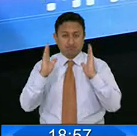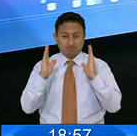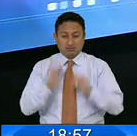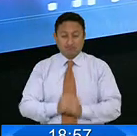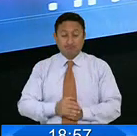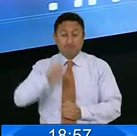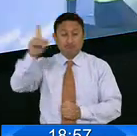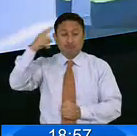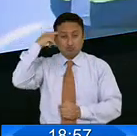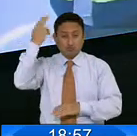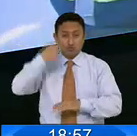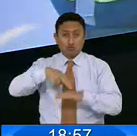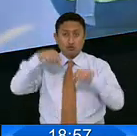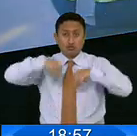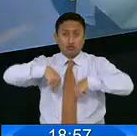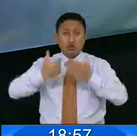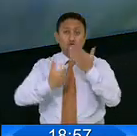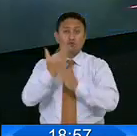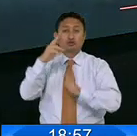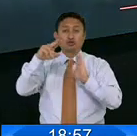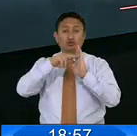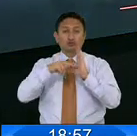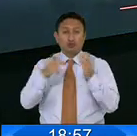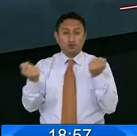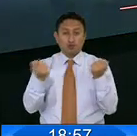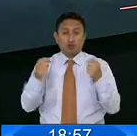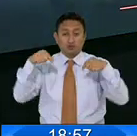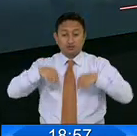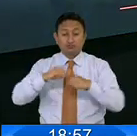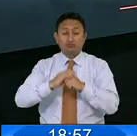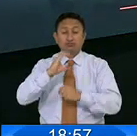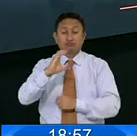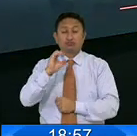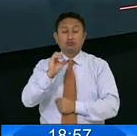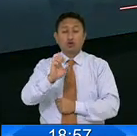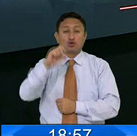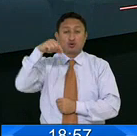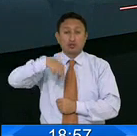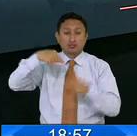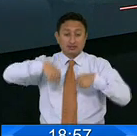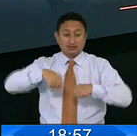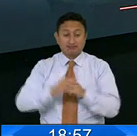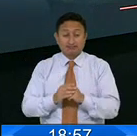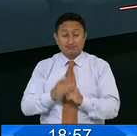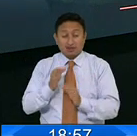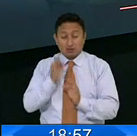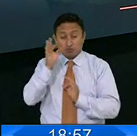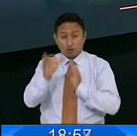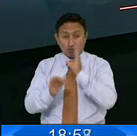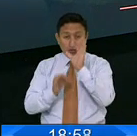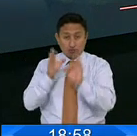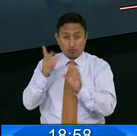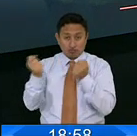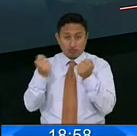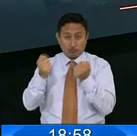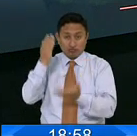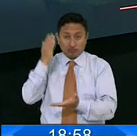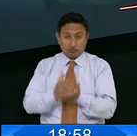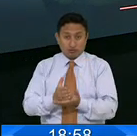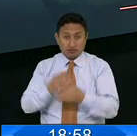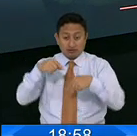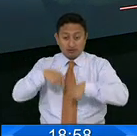El Gobierno Nacional anunció las medidas de control que tomó el Comité de Operaciones de Emergencia para contener la propagación del coronavirus en